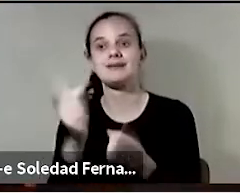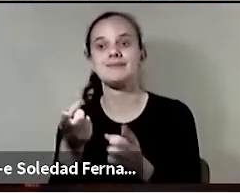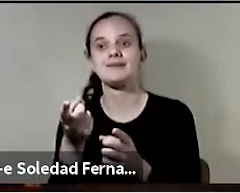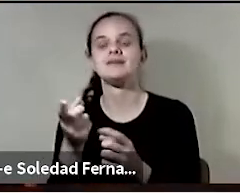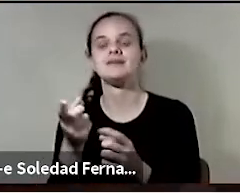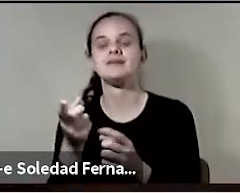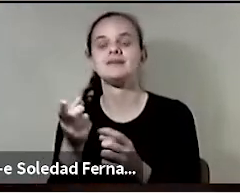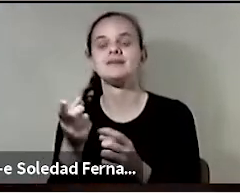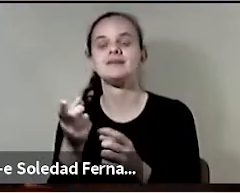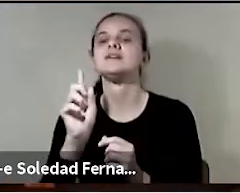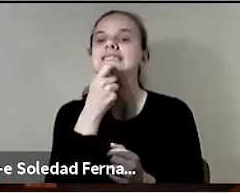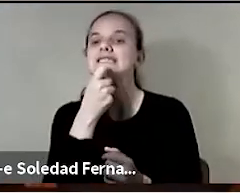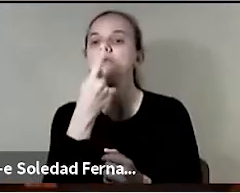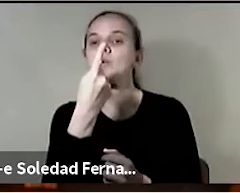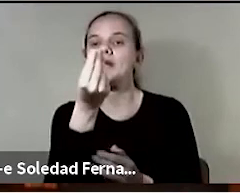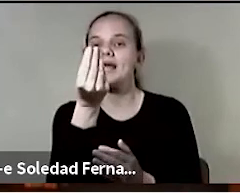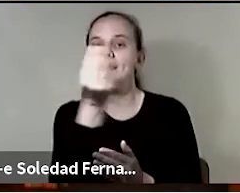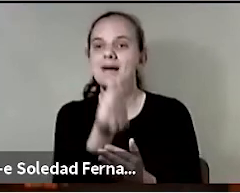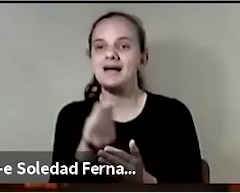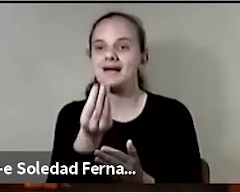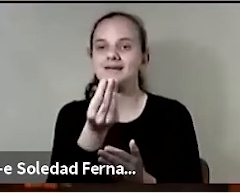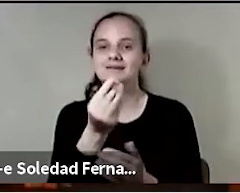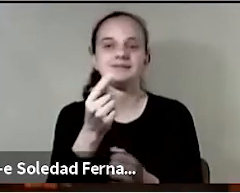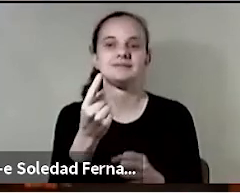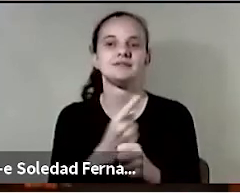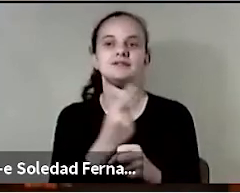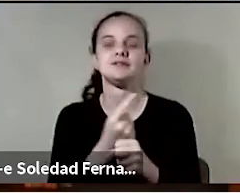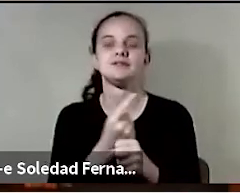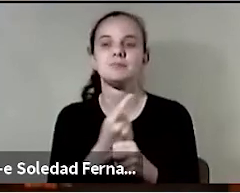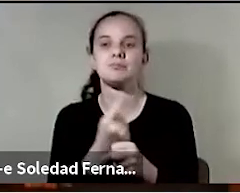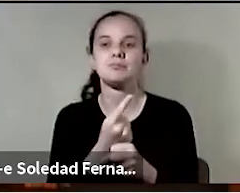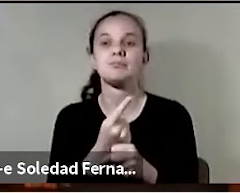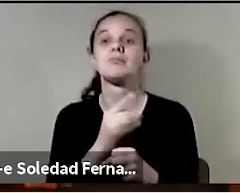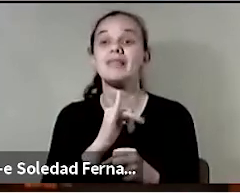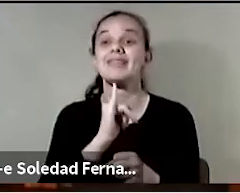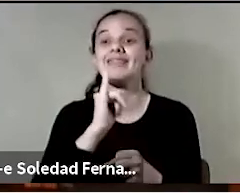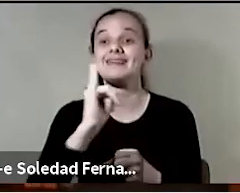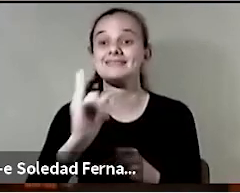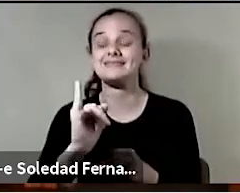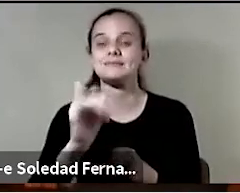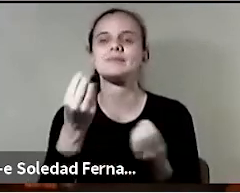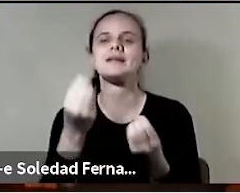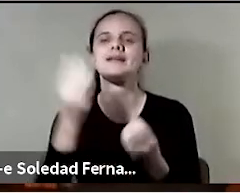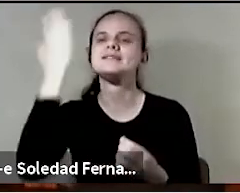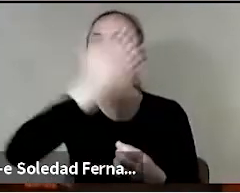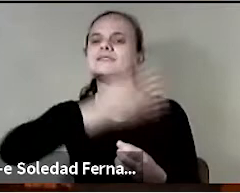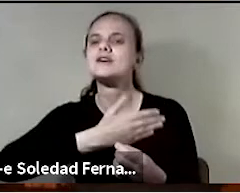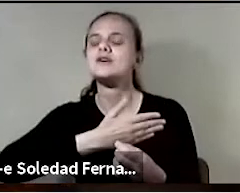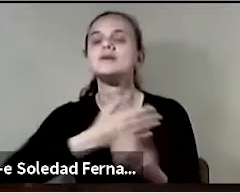el texto o la información que levantan los lectores de pantalla cuando hay imágenes en la